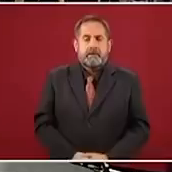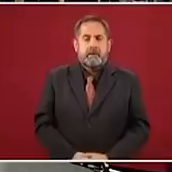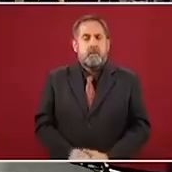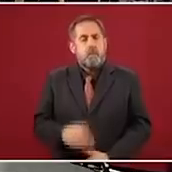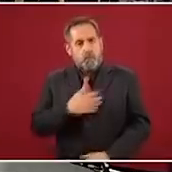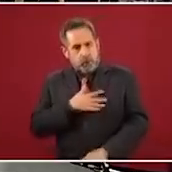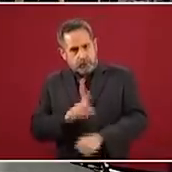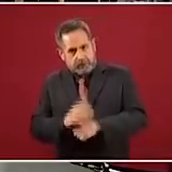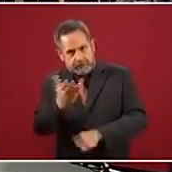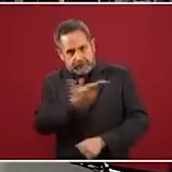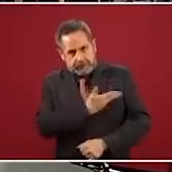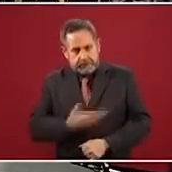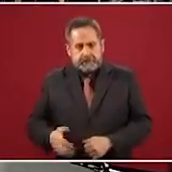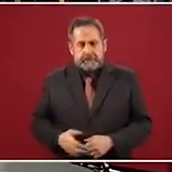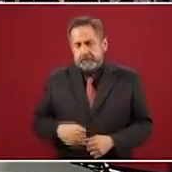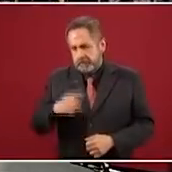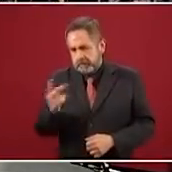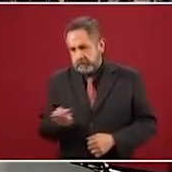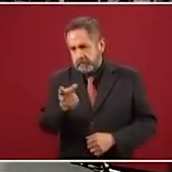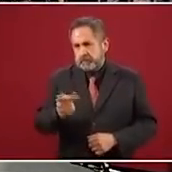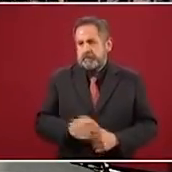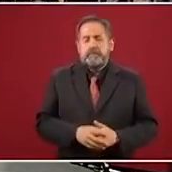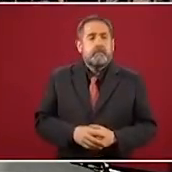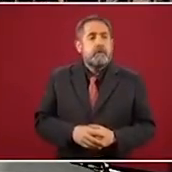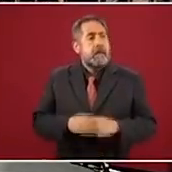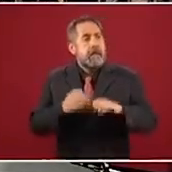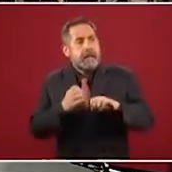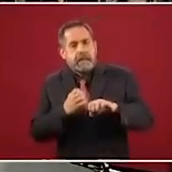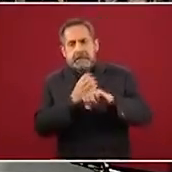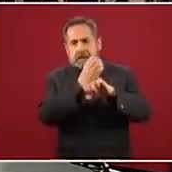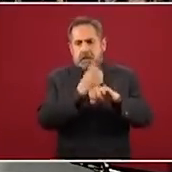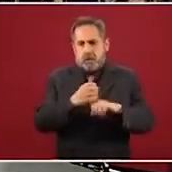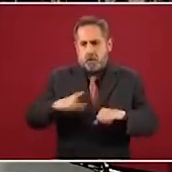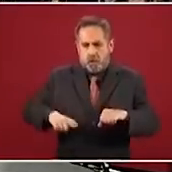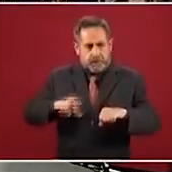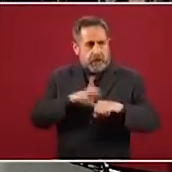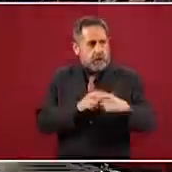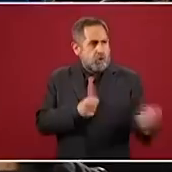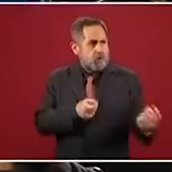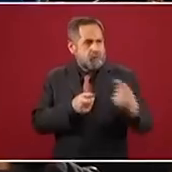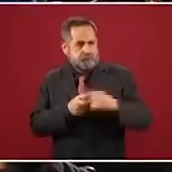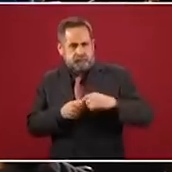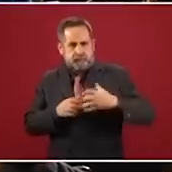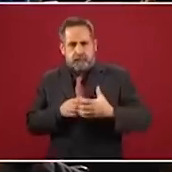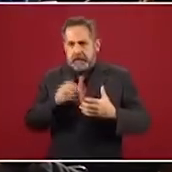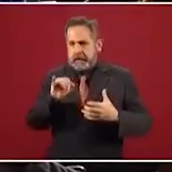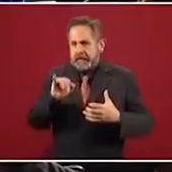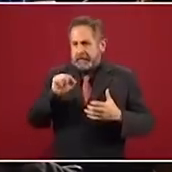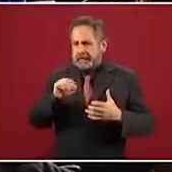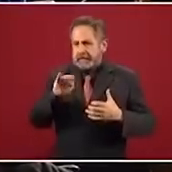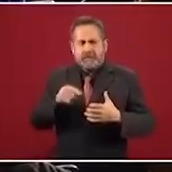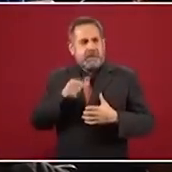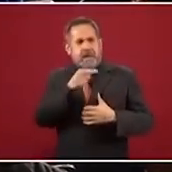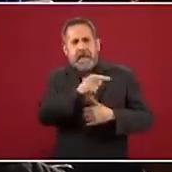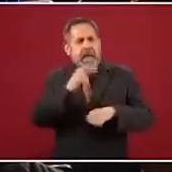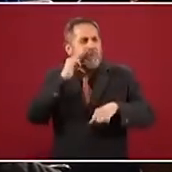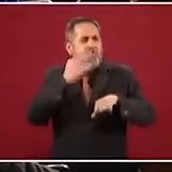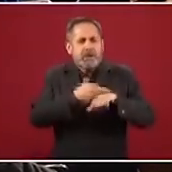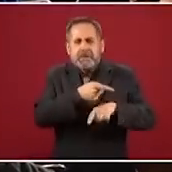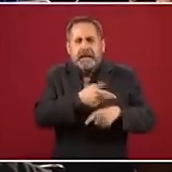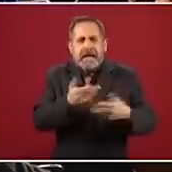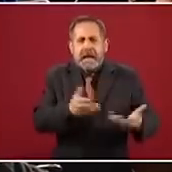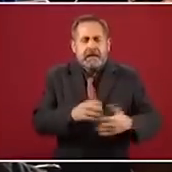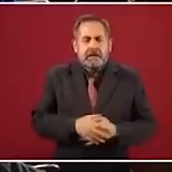Buenos días, presidente. Una pregunta: cuando un estado, un gobernador se adhiere al INSABI, ¿cuál es su responsabilidad mínima? Los